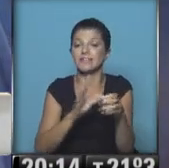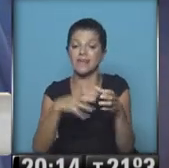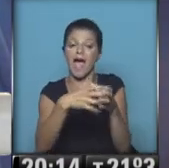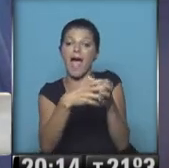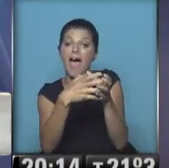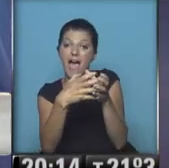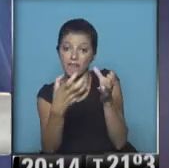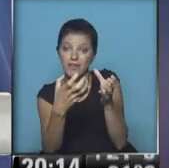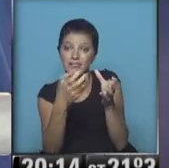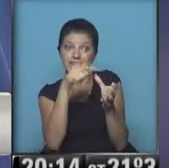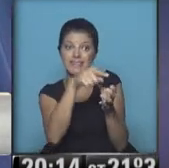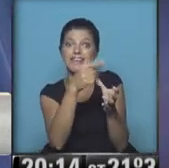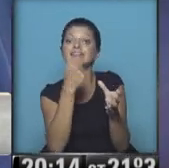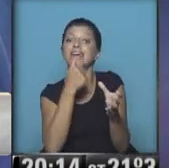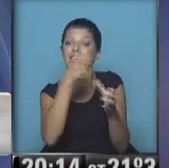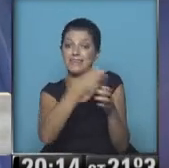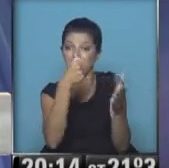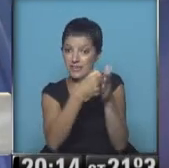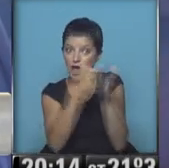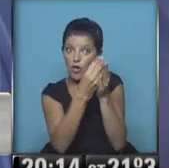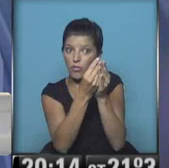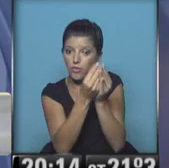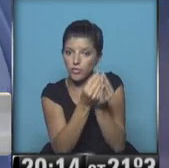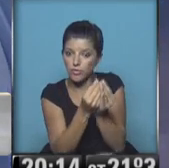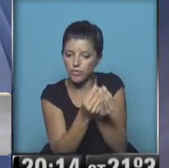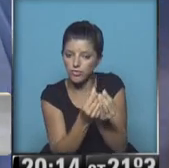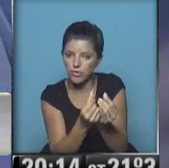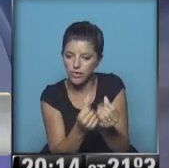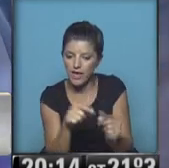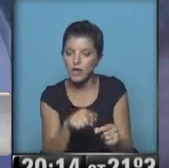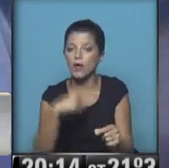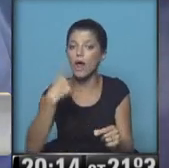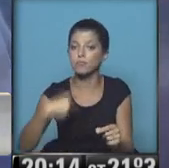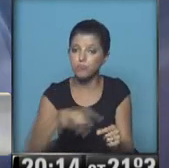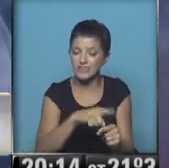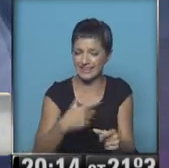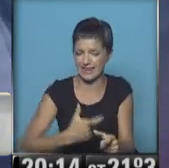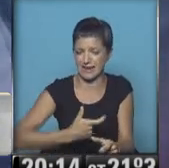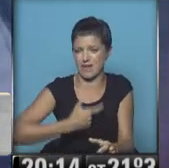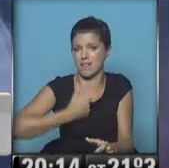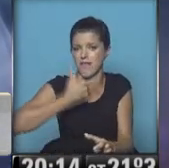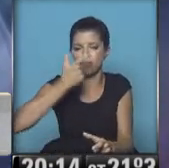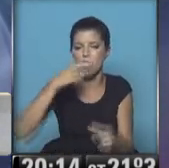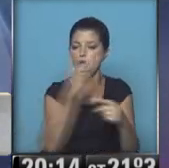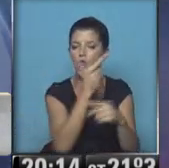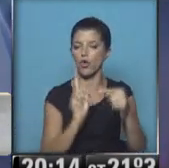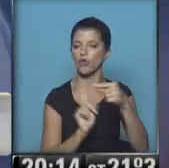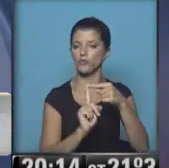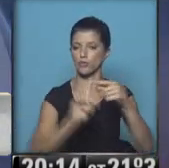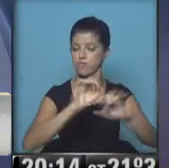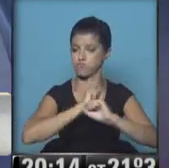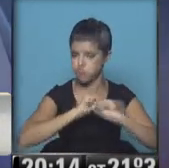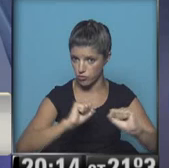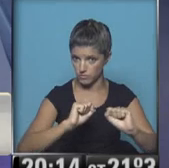se derrite de la cubierta de hielo, y el agua en contacto con las rocas muy calientes es explosiva. Entonces, un mecanismo